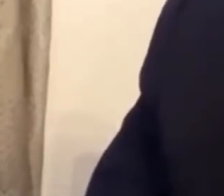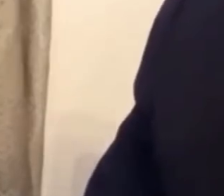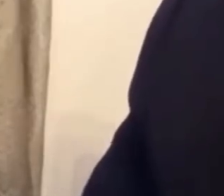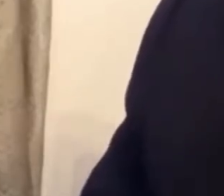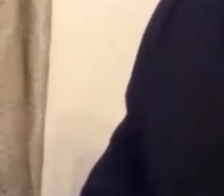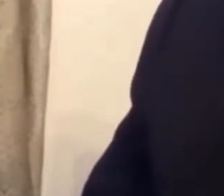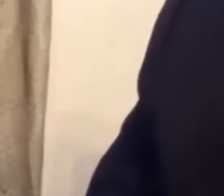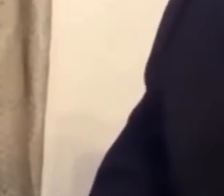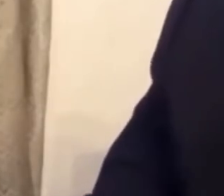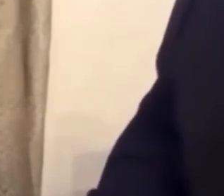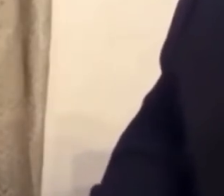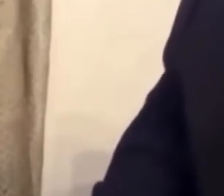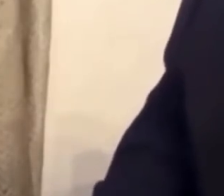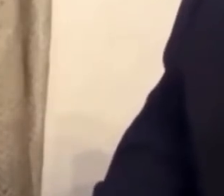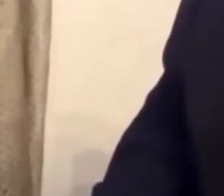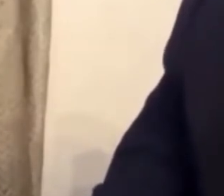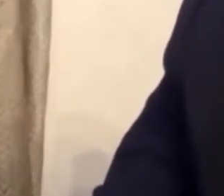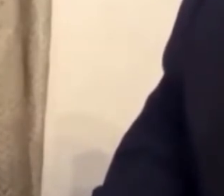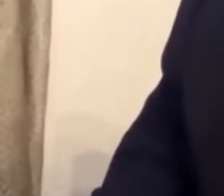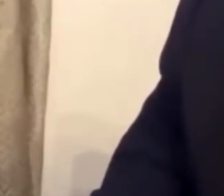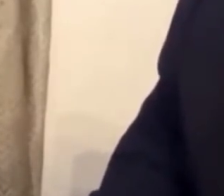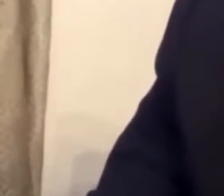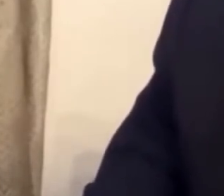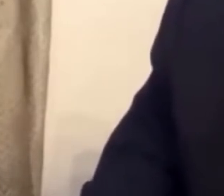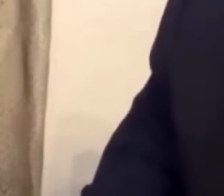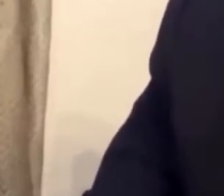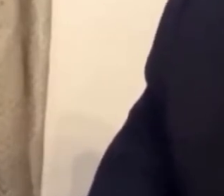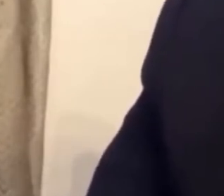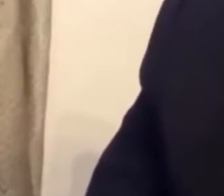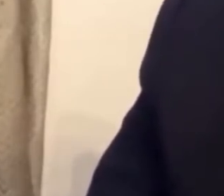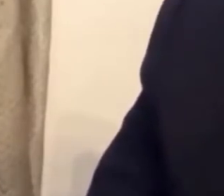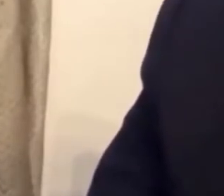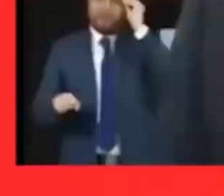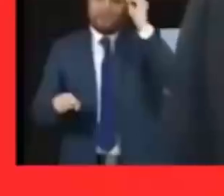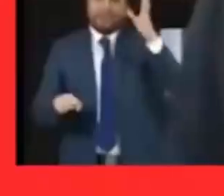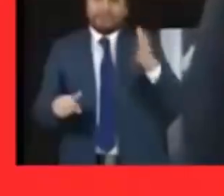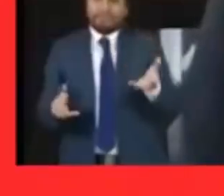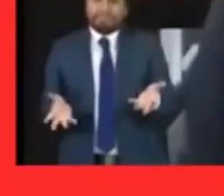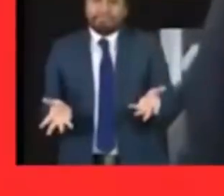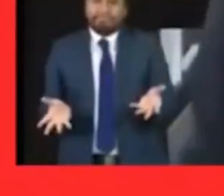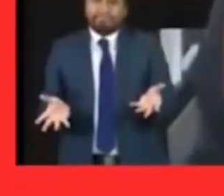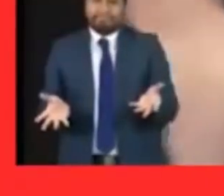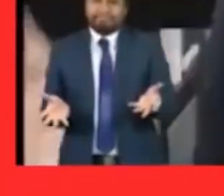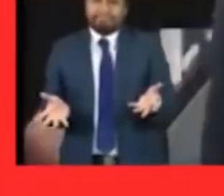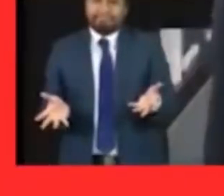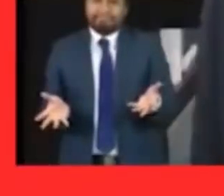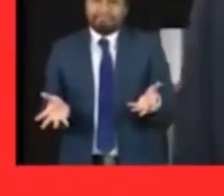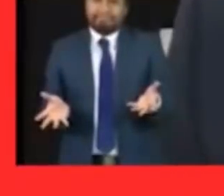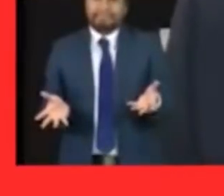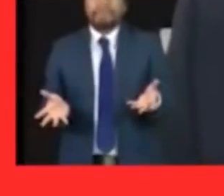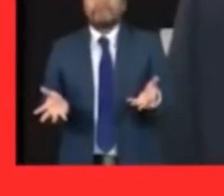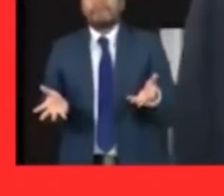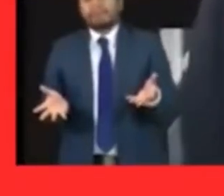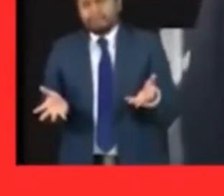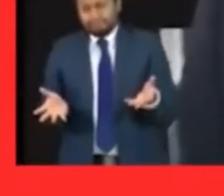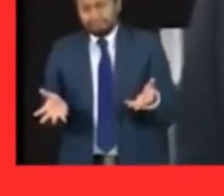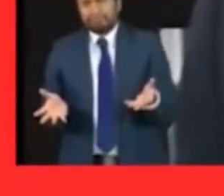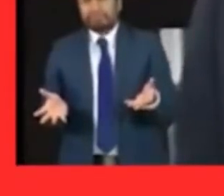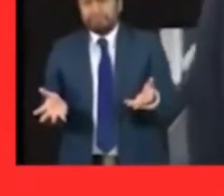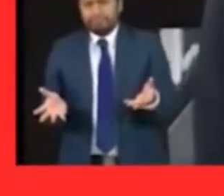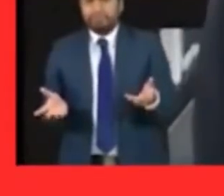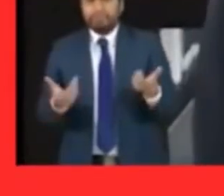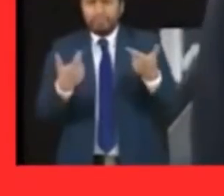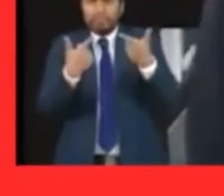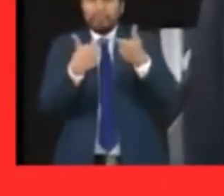del consejero presidente del Instituto Nacional Electoral, Lorenzo Córdoba. Puedo entender la preocupación de la